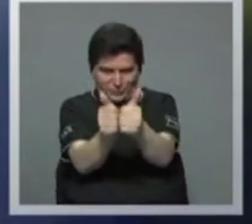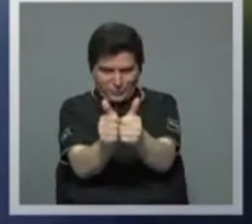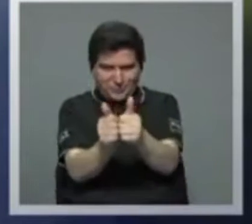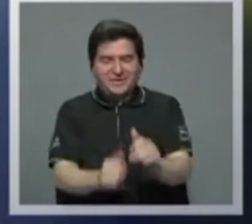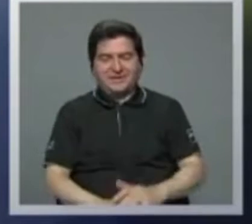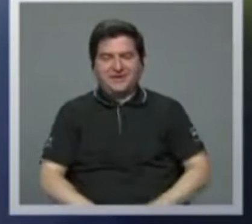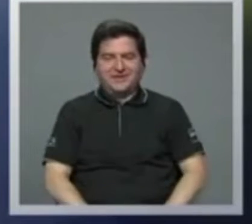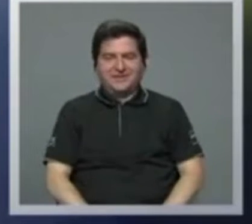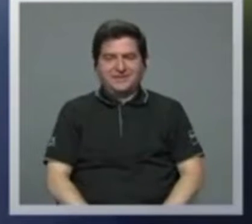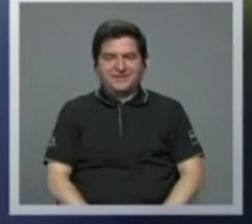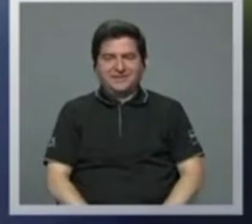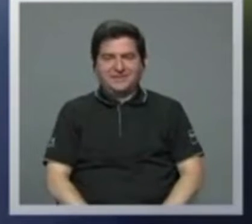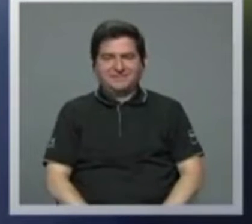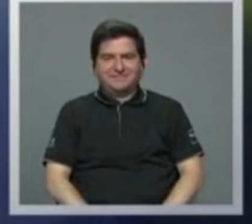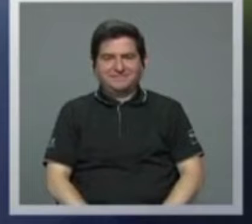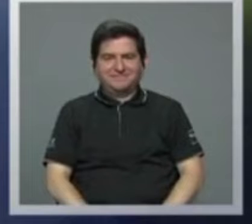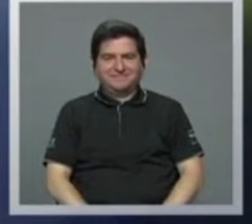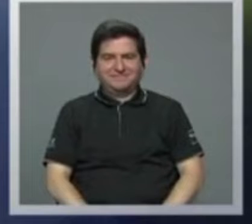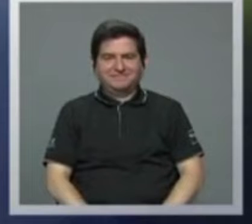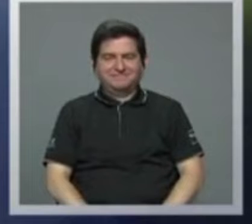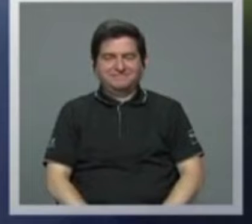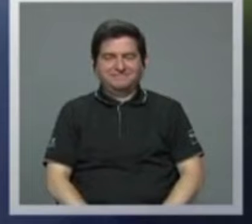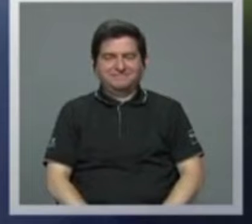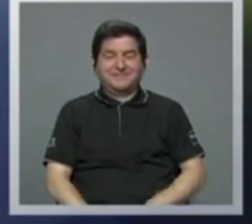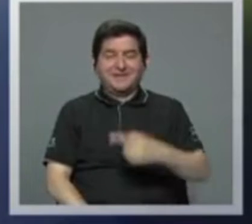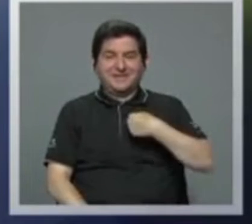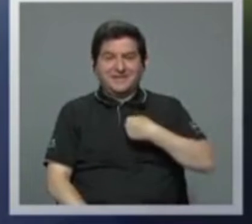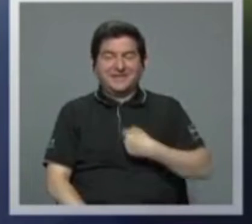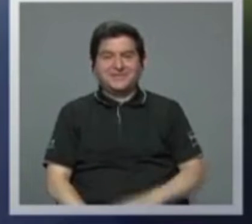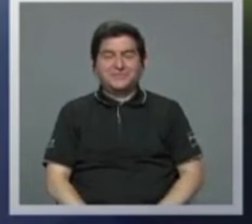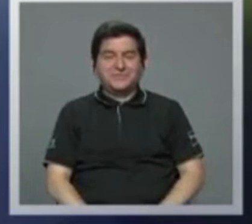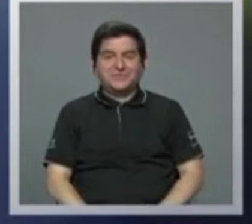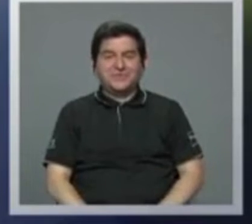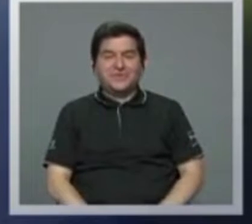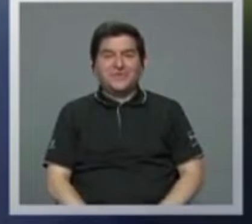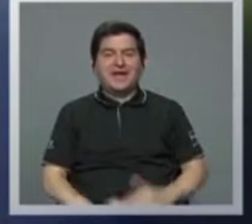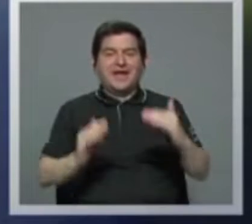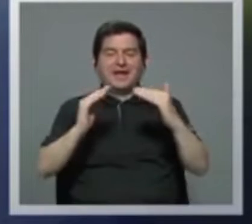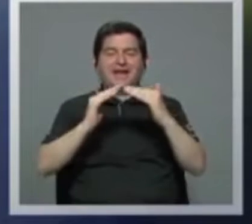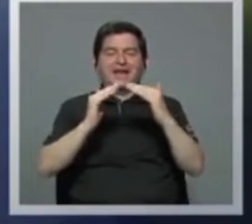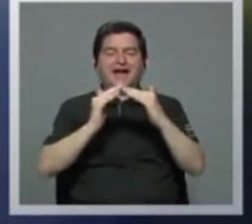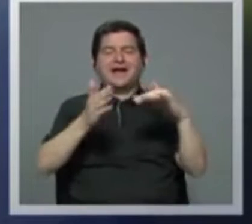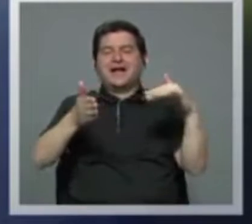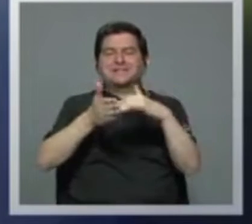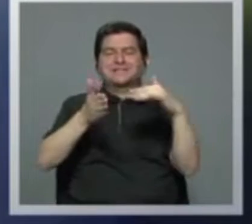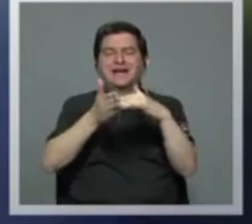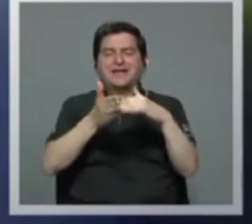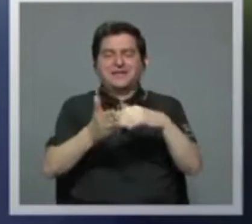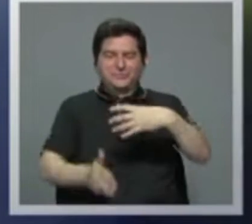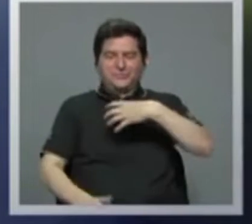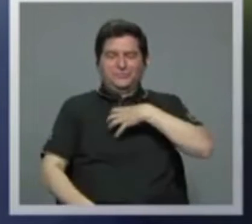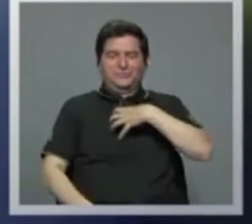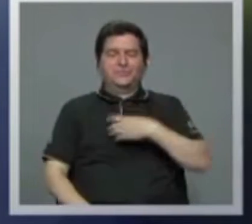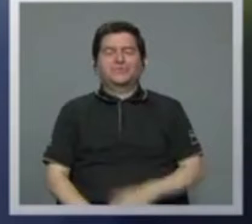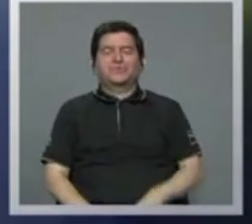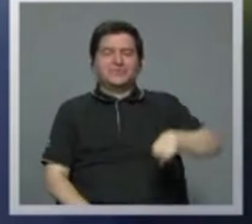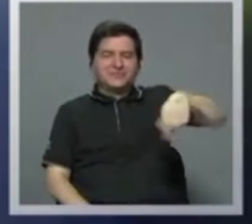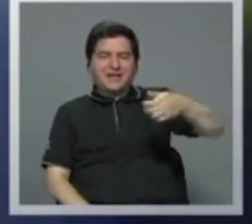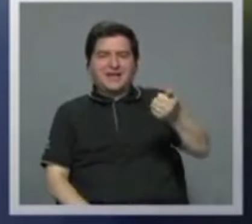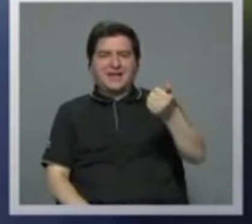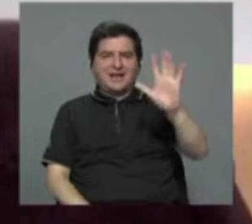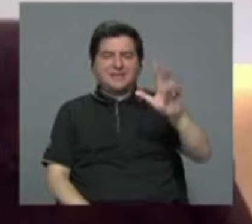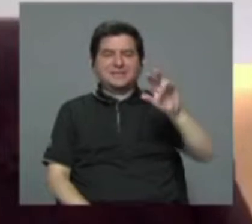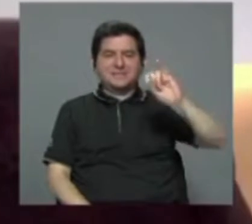estar en el alma mater, de estar en Canal 15, de estar con Juan